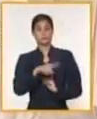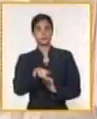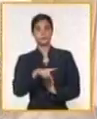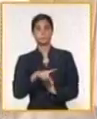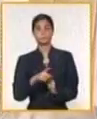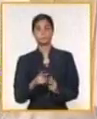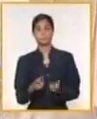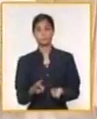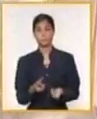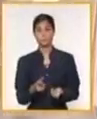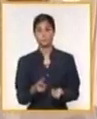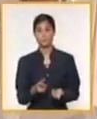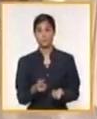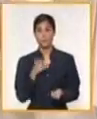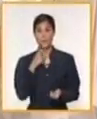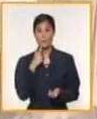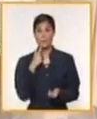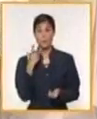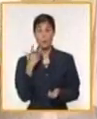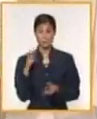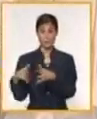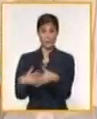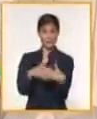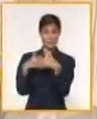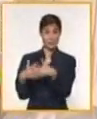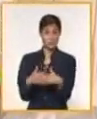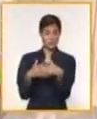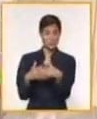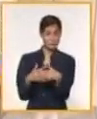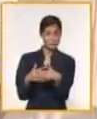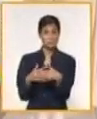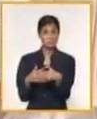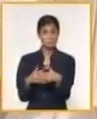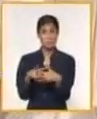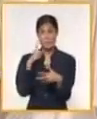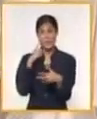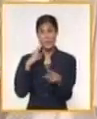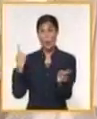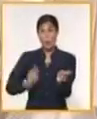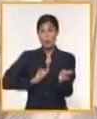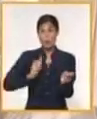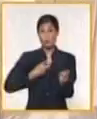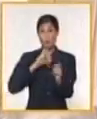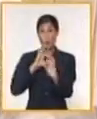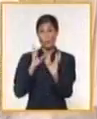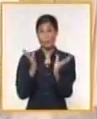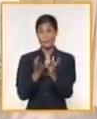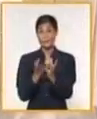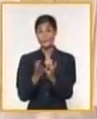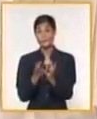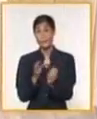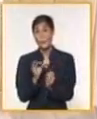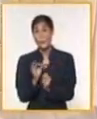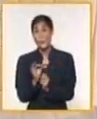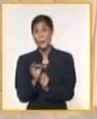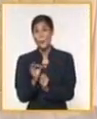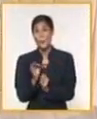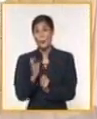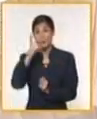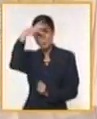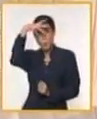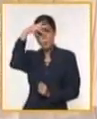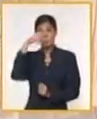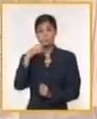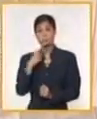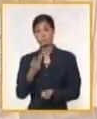¿a qué nos estamos enfrentando? Dice, bueno, Estados Unidos, vamos a ir a una guerra nuclear, estará dispuesto Trump a hacer esto. Entonces,